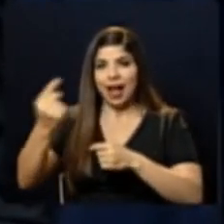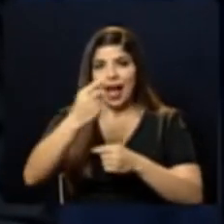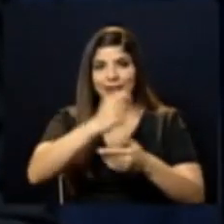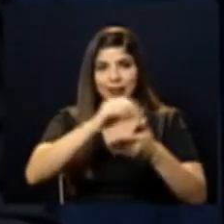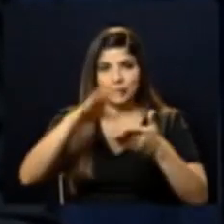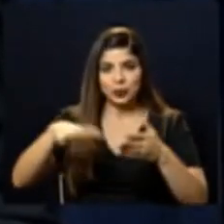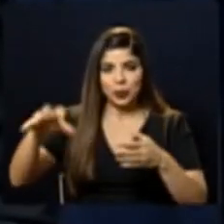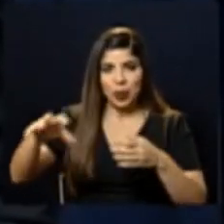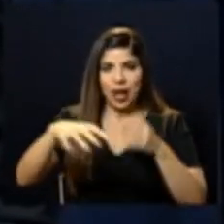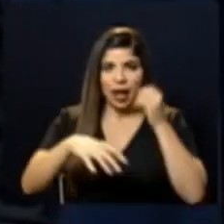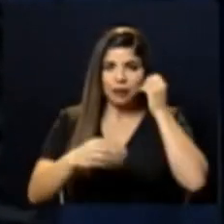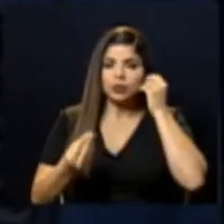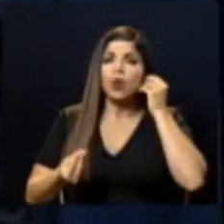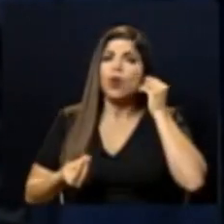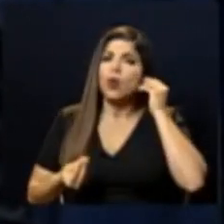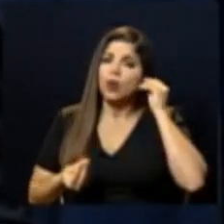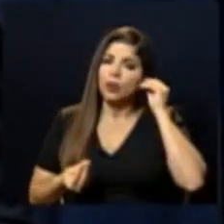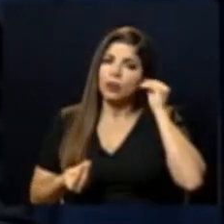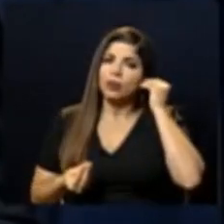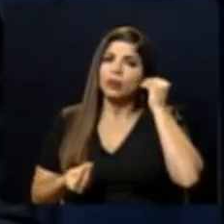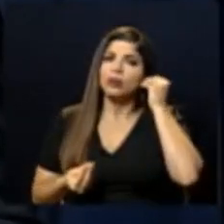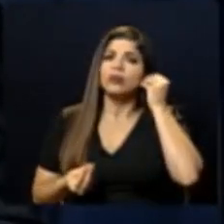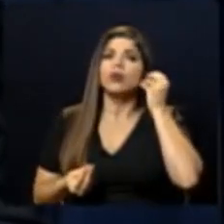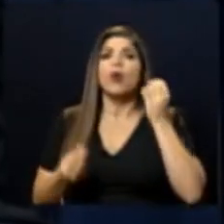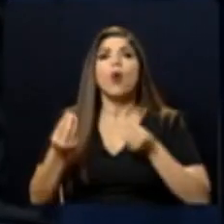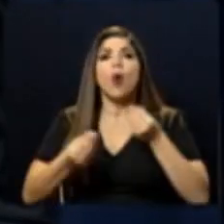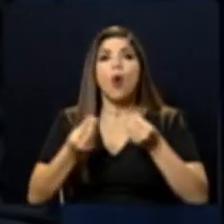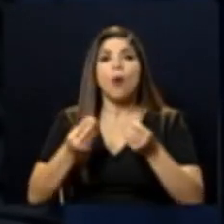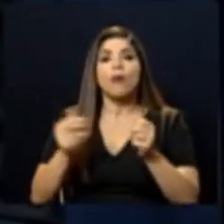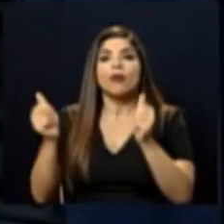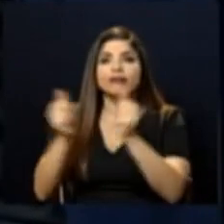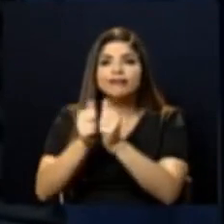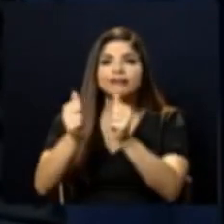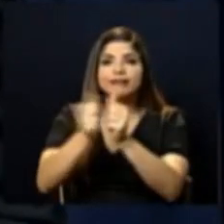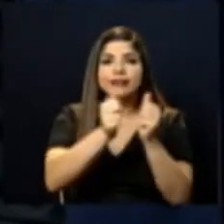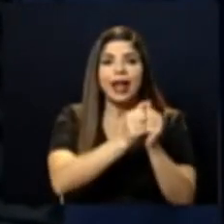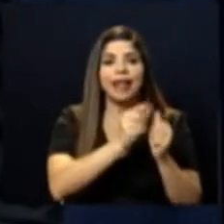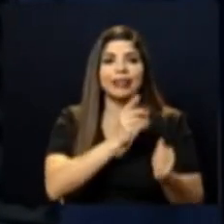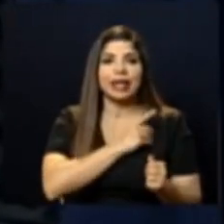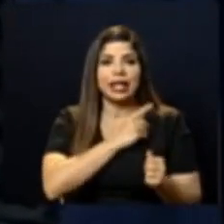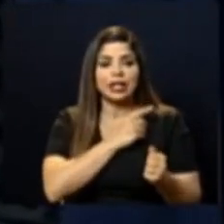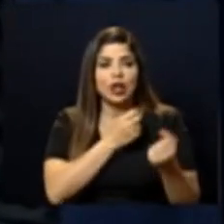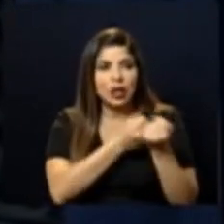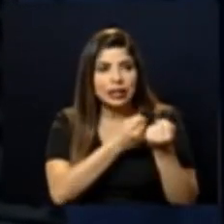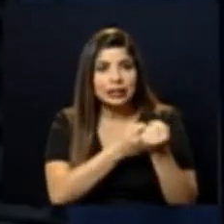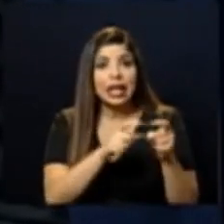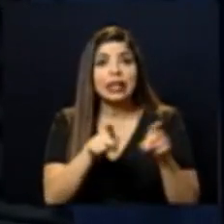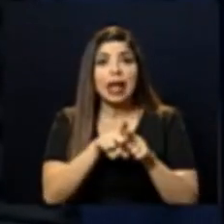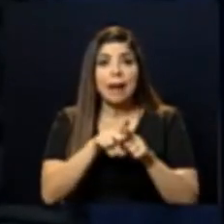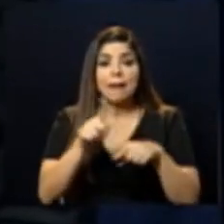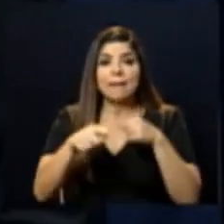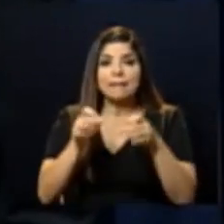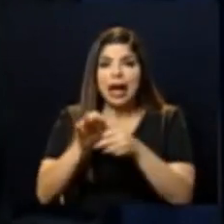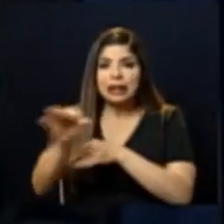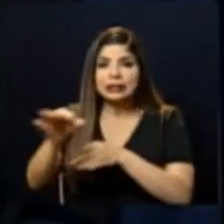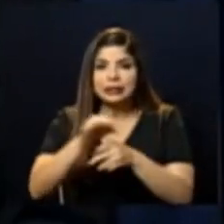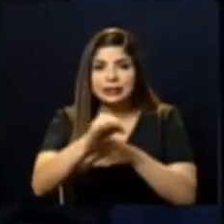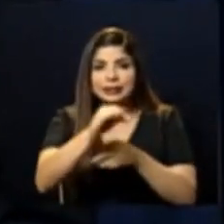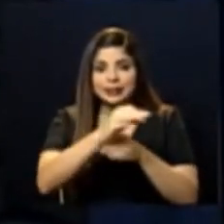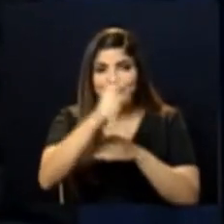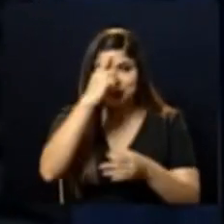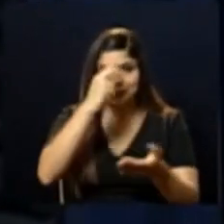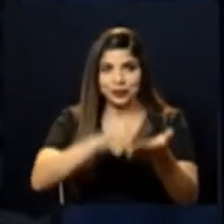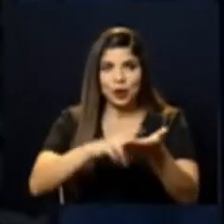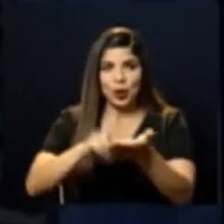educativos por medio de las directoras y los directores. También se descentralizará la contratación